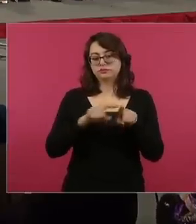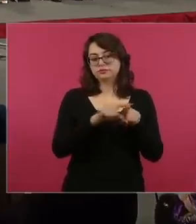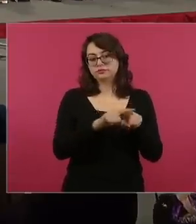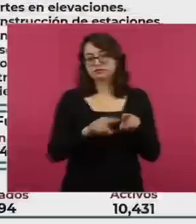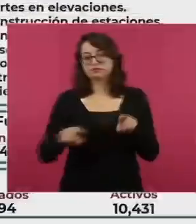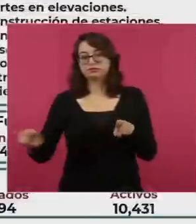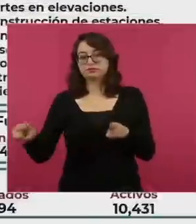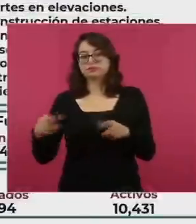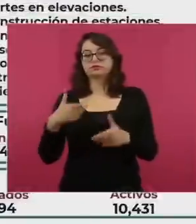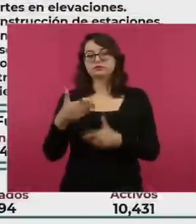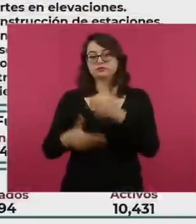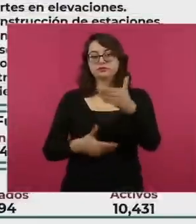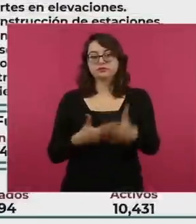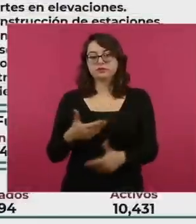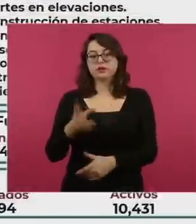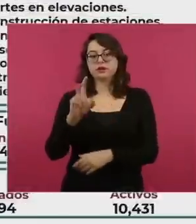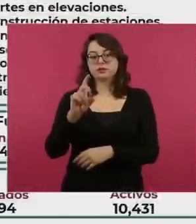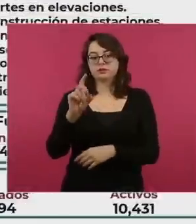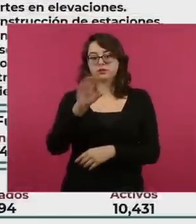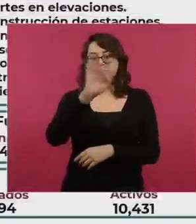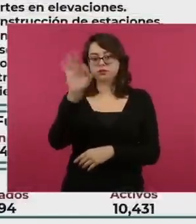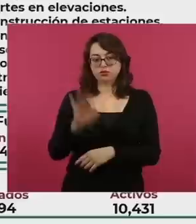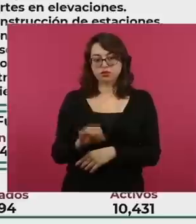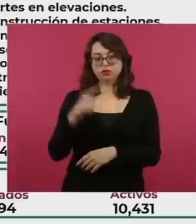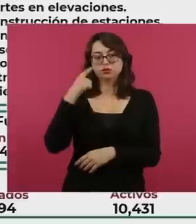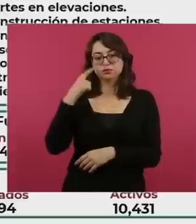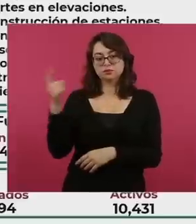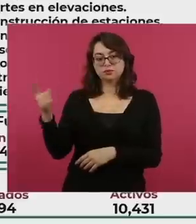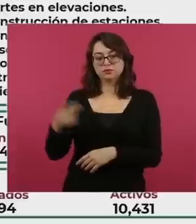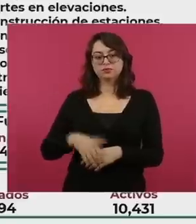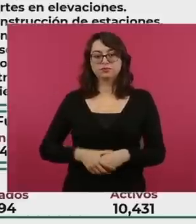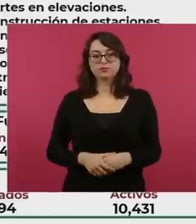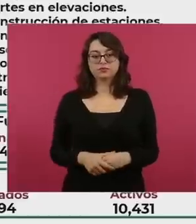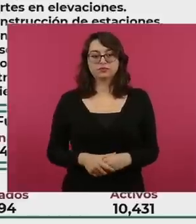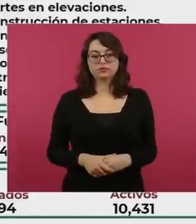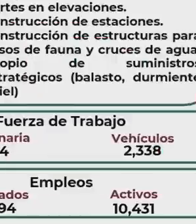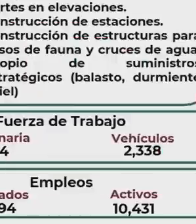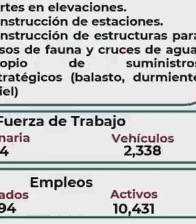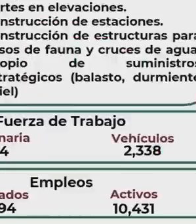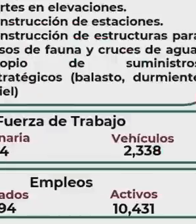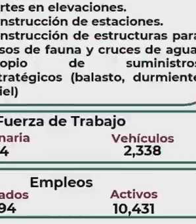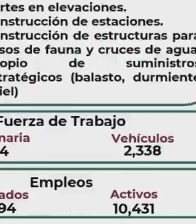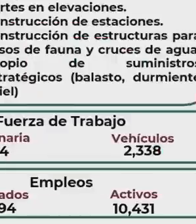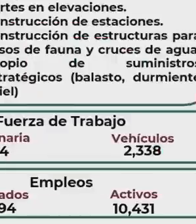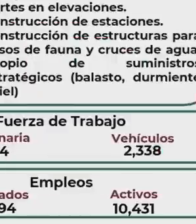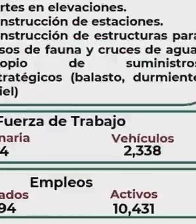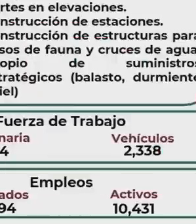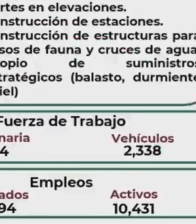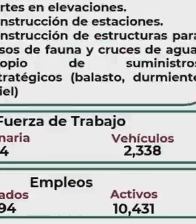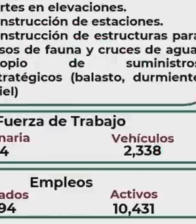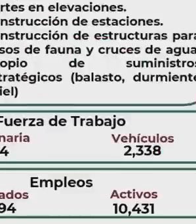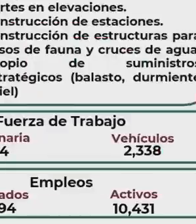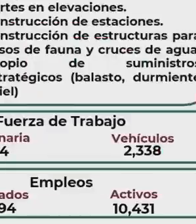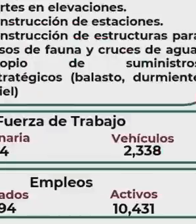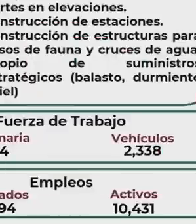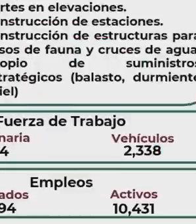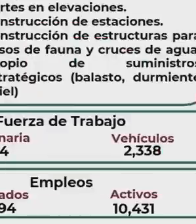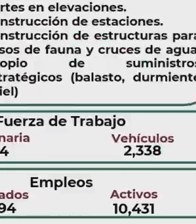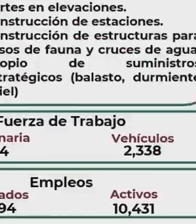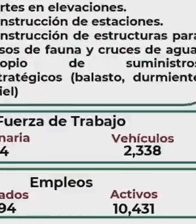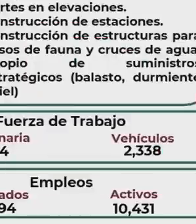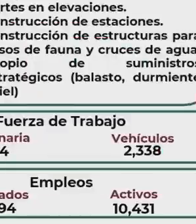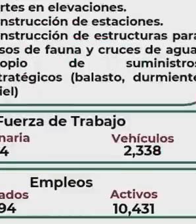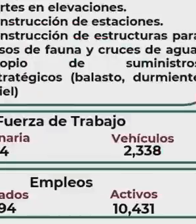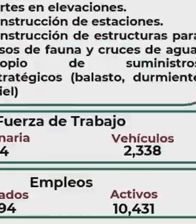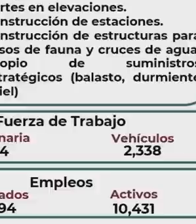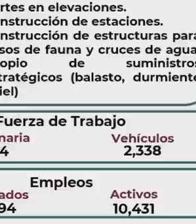Llevamos un avance superior al 30%. Los trabajos sustantivos que estamos realizando es igualmente garantizar